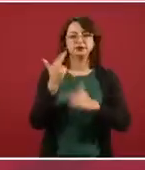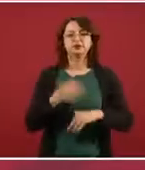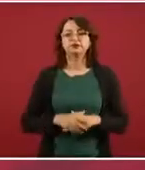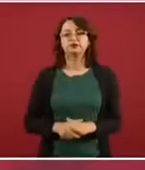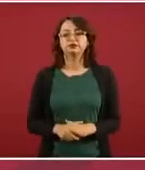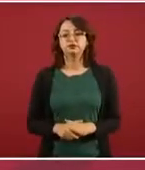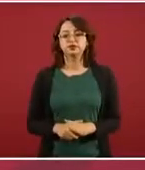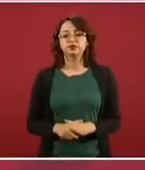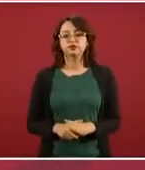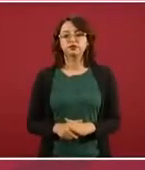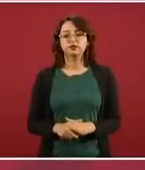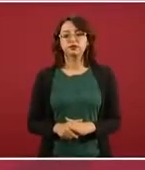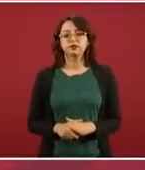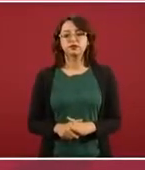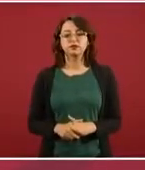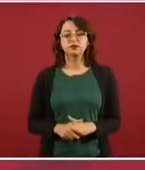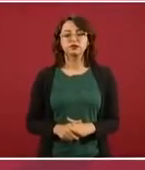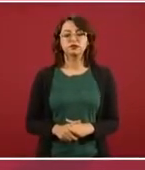esto